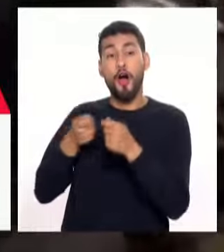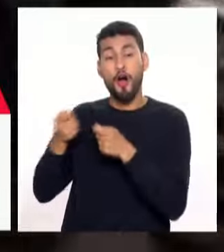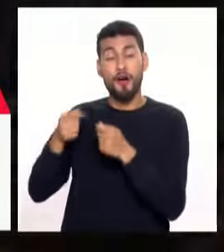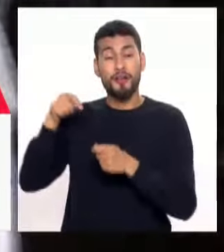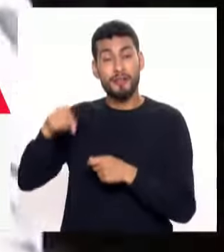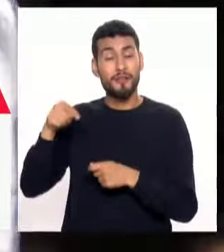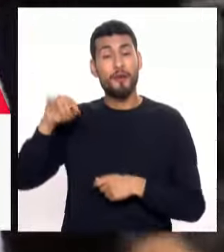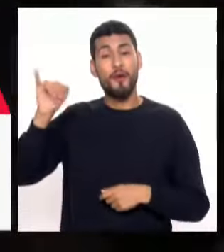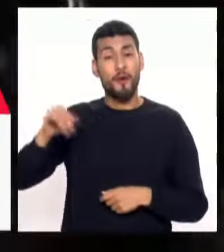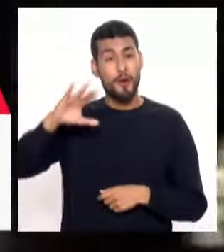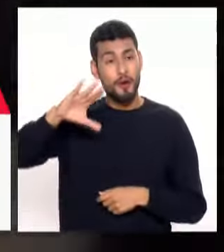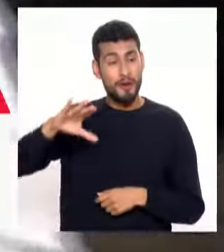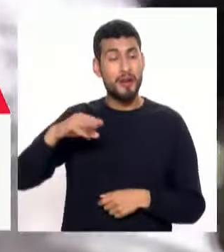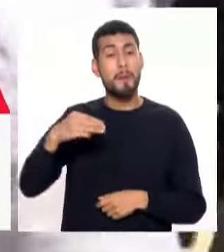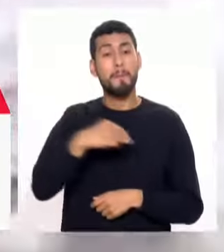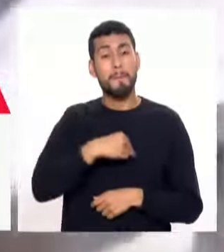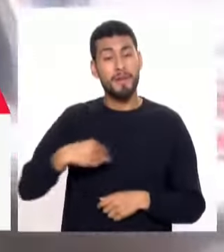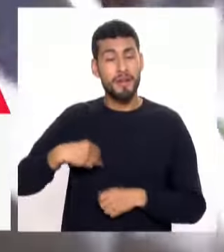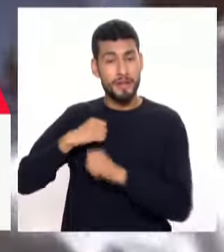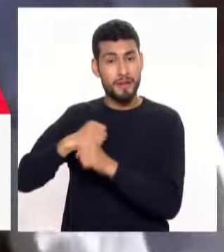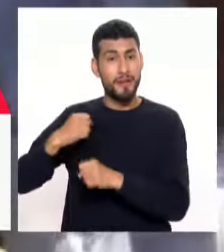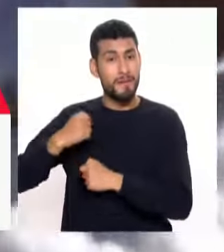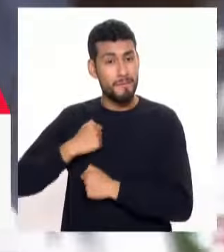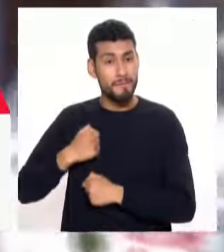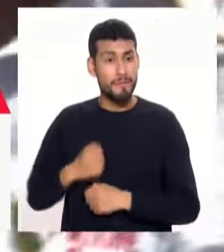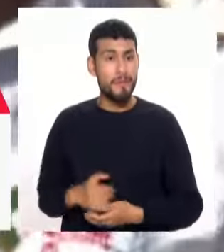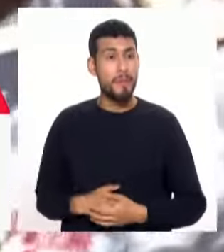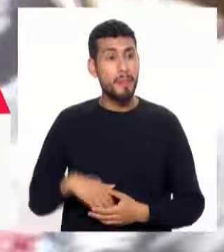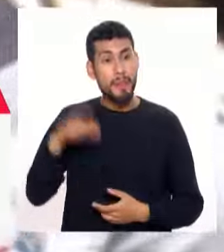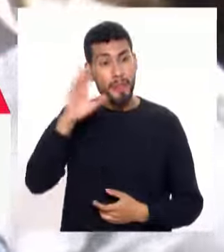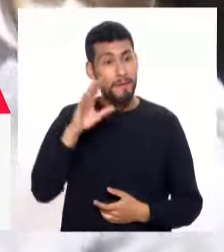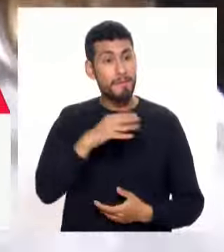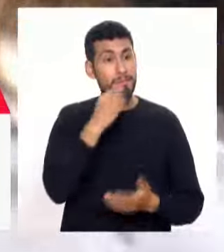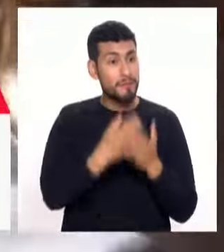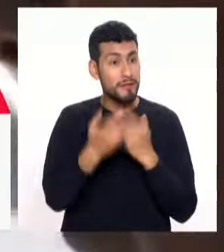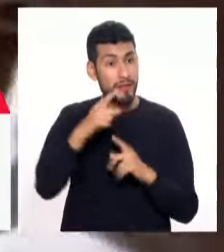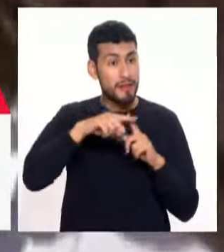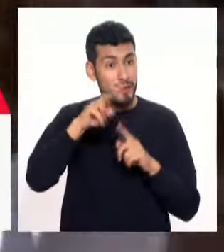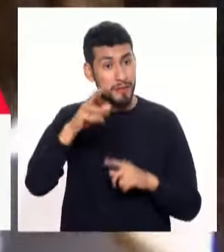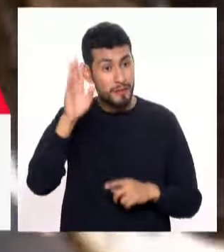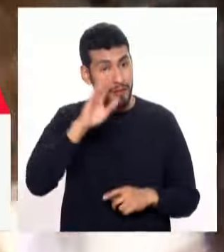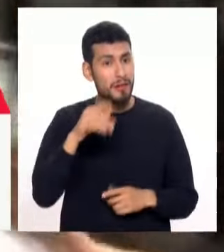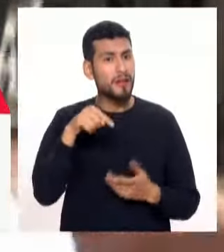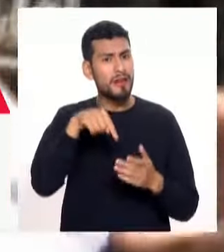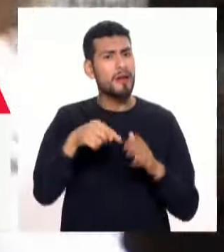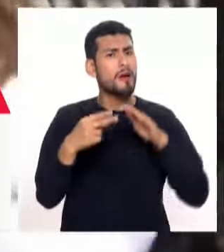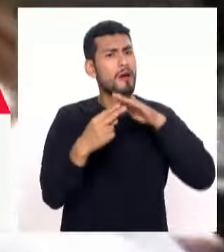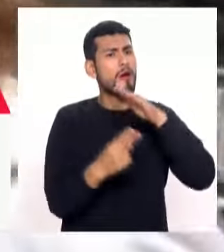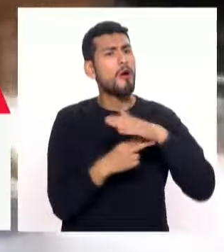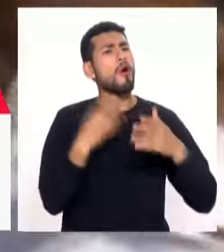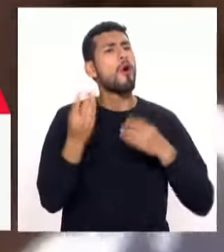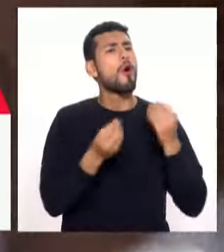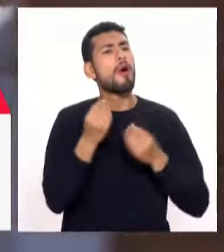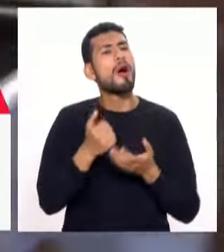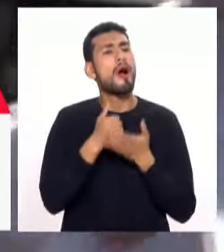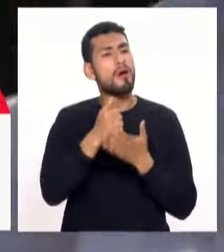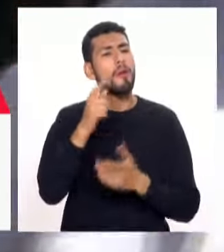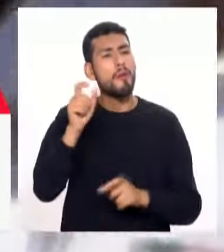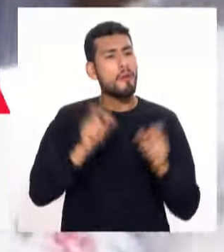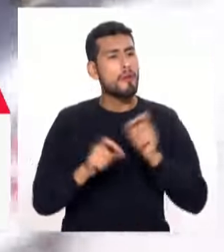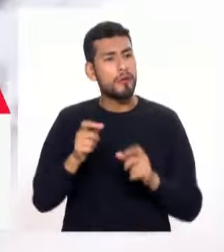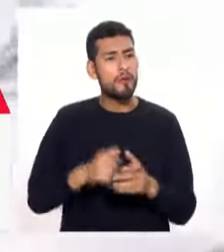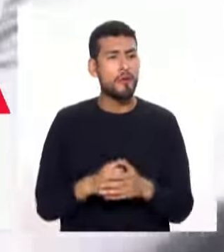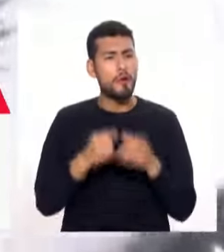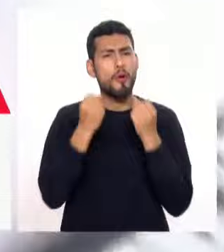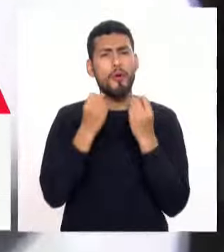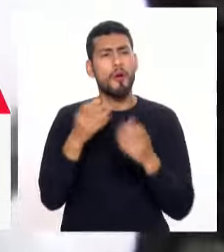regional de Junín. El ministro de Defensa también está acá. Ministro, ¿cómo está? Buenos días, en vivo para TV Perú. Este puente, ¿cómo va a beneficiar a la población?